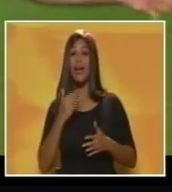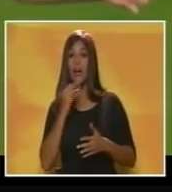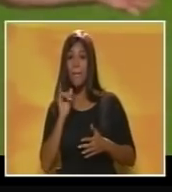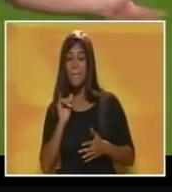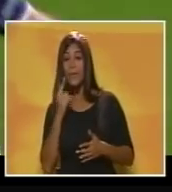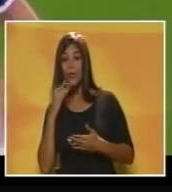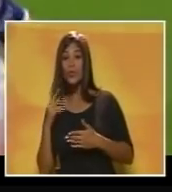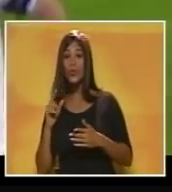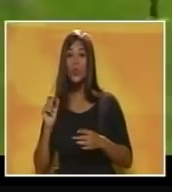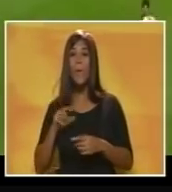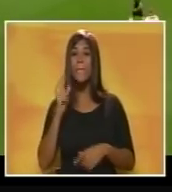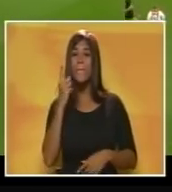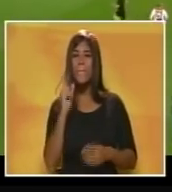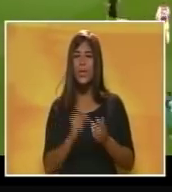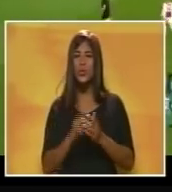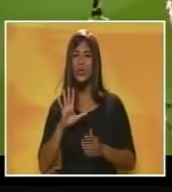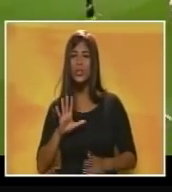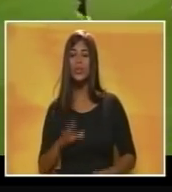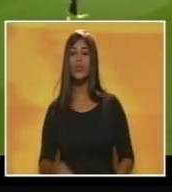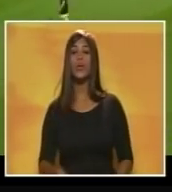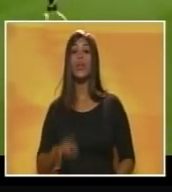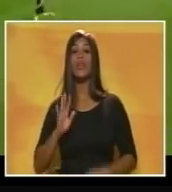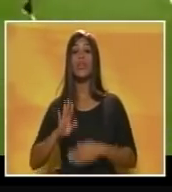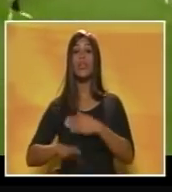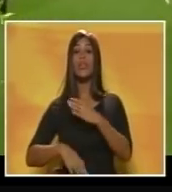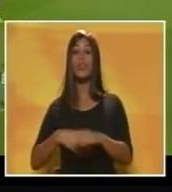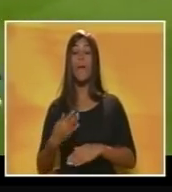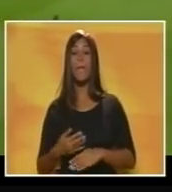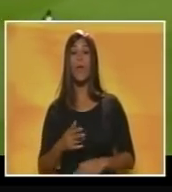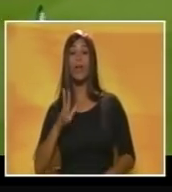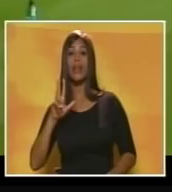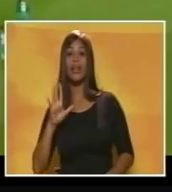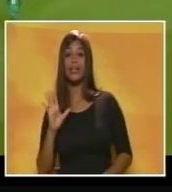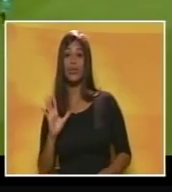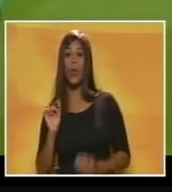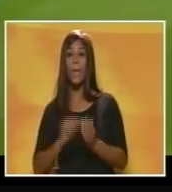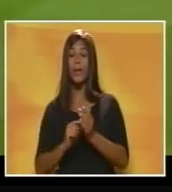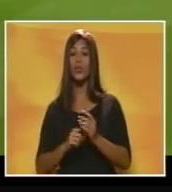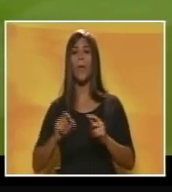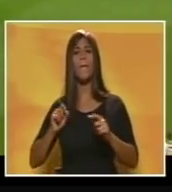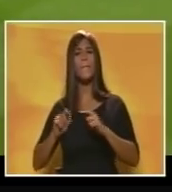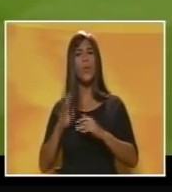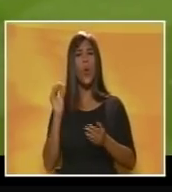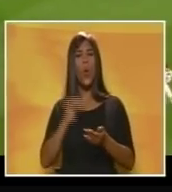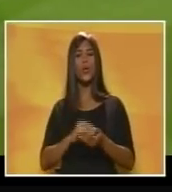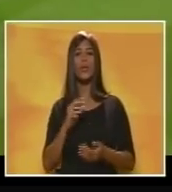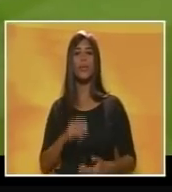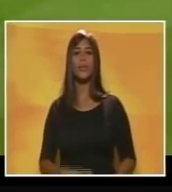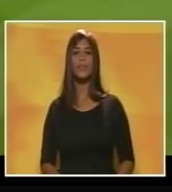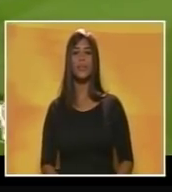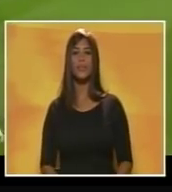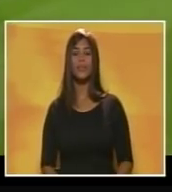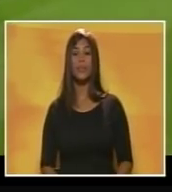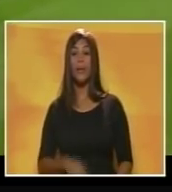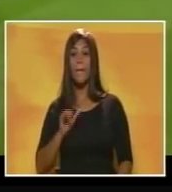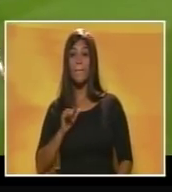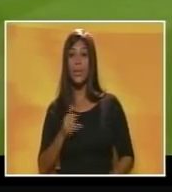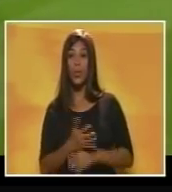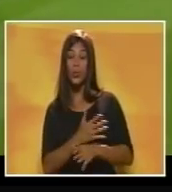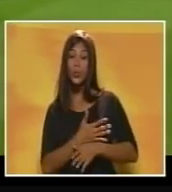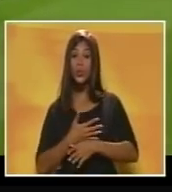de Ligt al minuto 5 y luego ampliaron la ventaja al 35 gracias al marroquí Hakim Ziyech. Con la